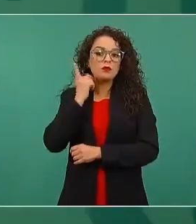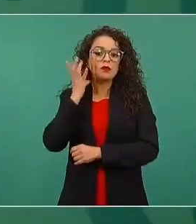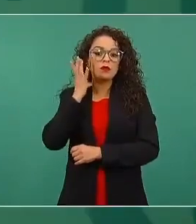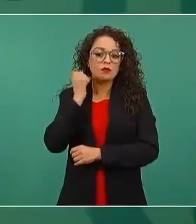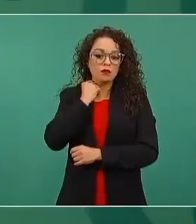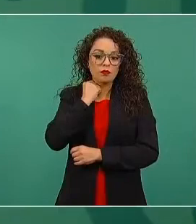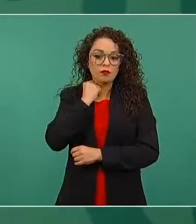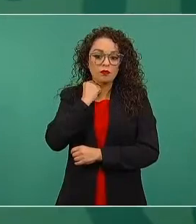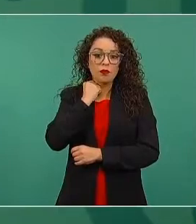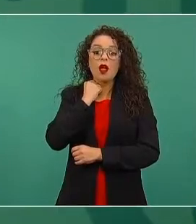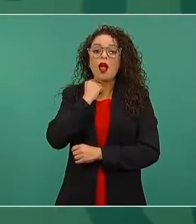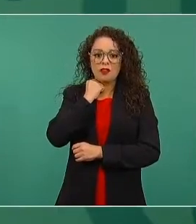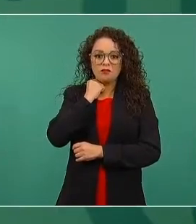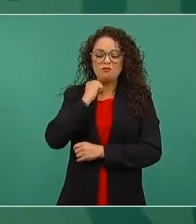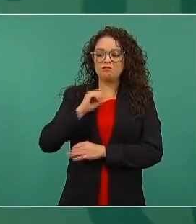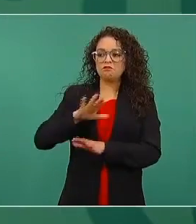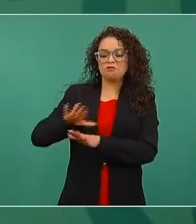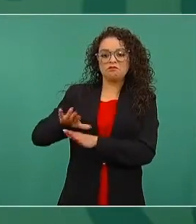apéndice.